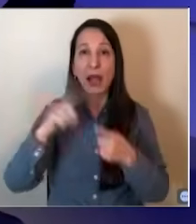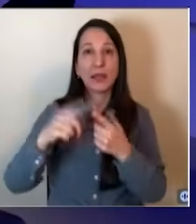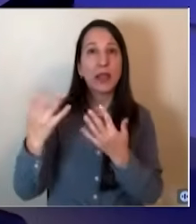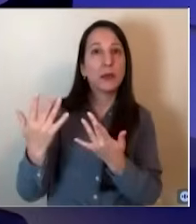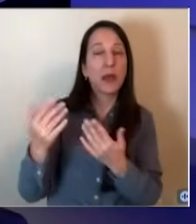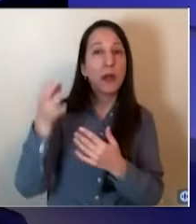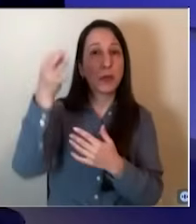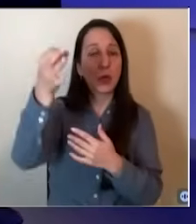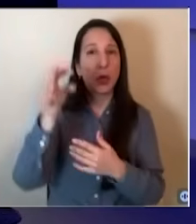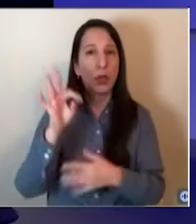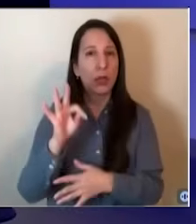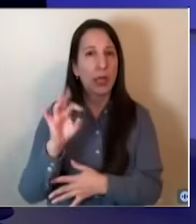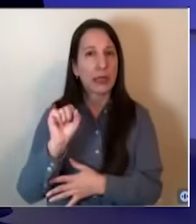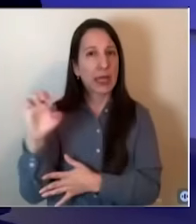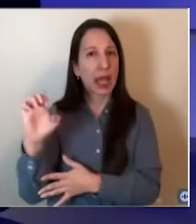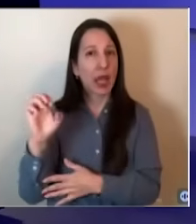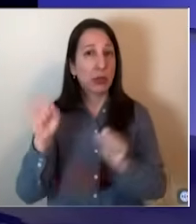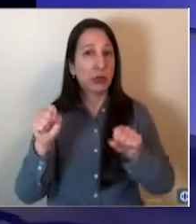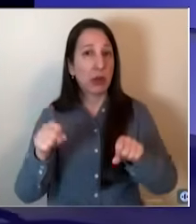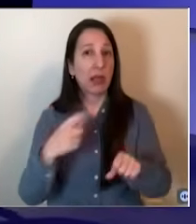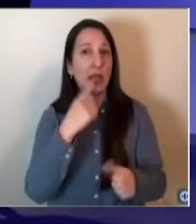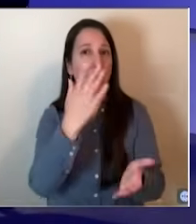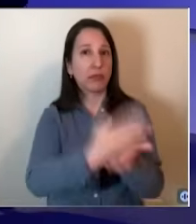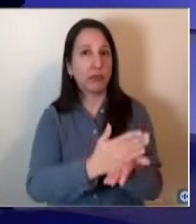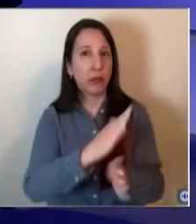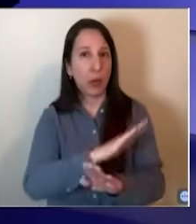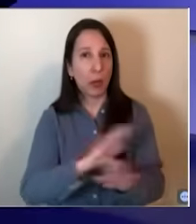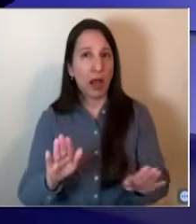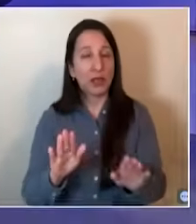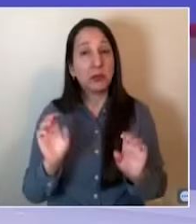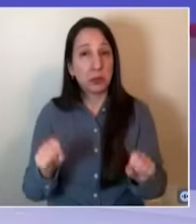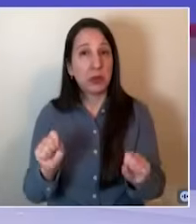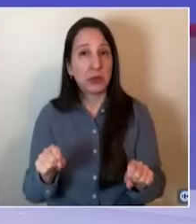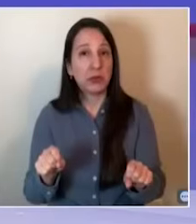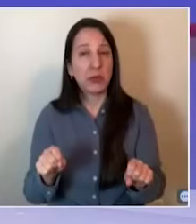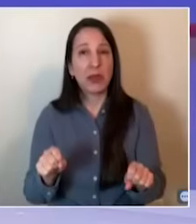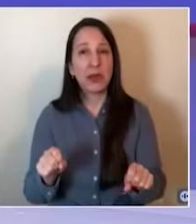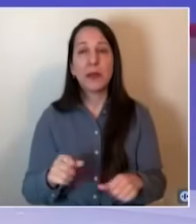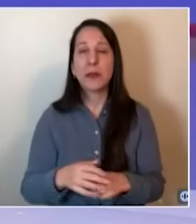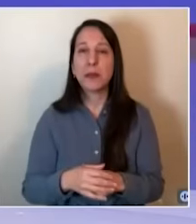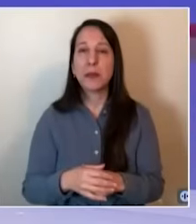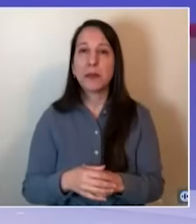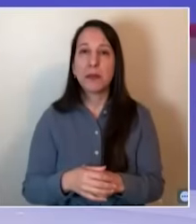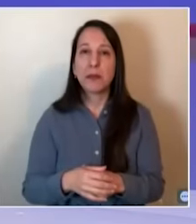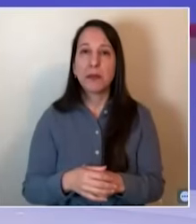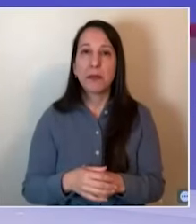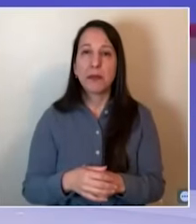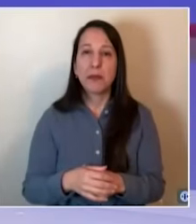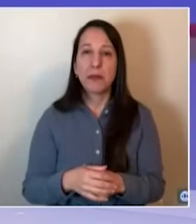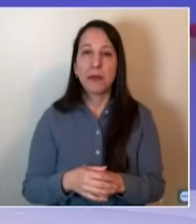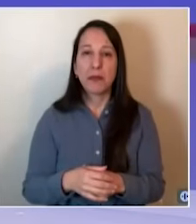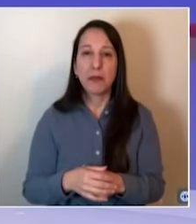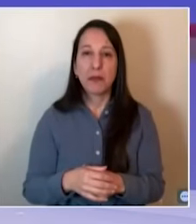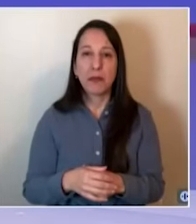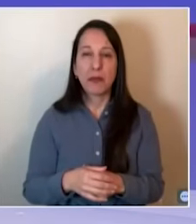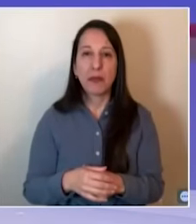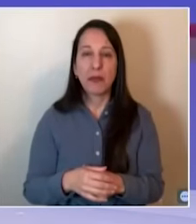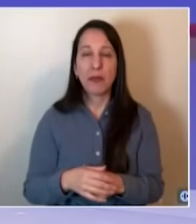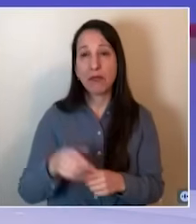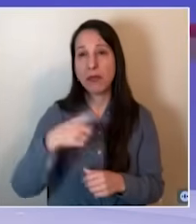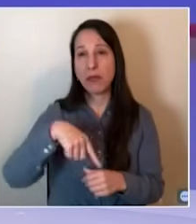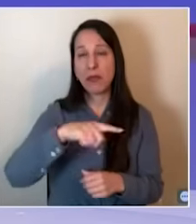le diga que ya no lo puede hacer, que no me sorprendería, y ya ahí tendrán que